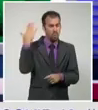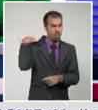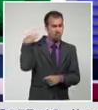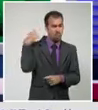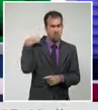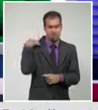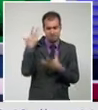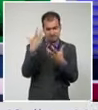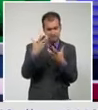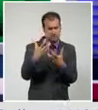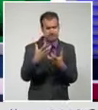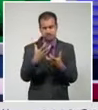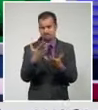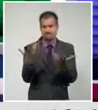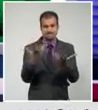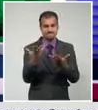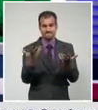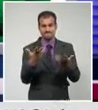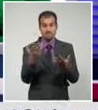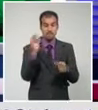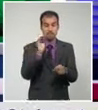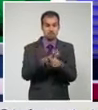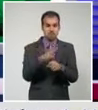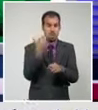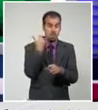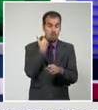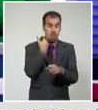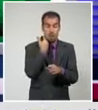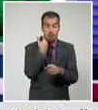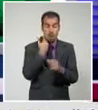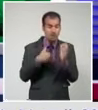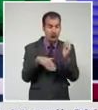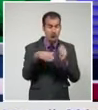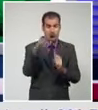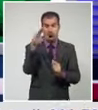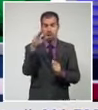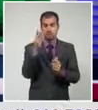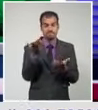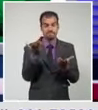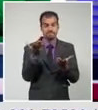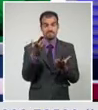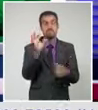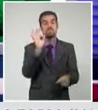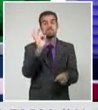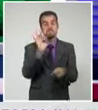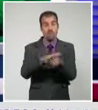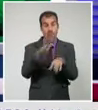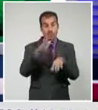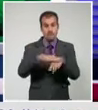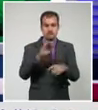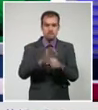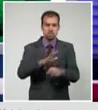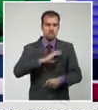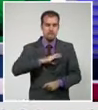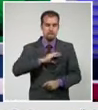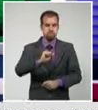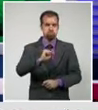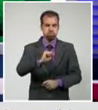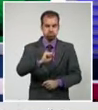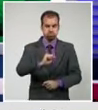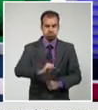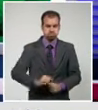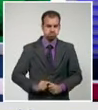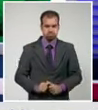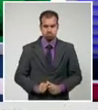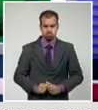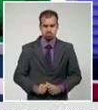fibrilación auricular, que en un momento determinado le provocó una parada cardíaca en asistolia, de